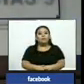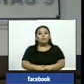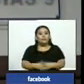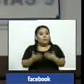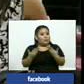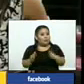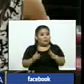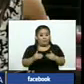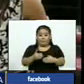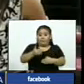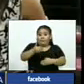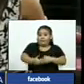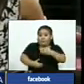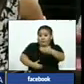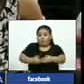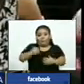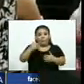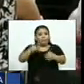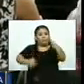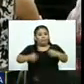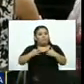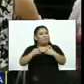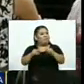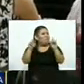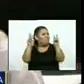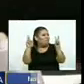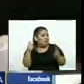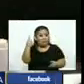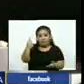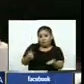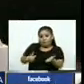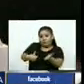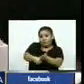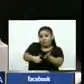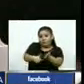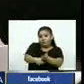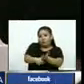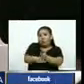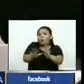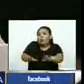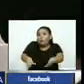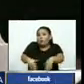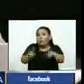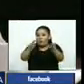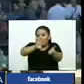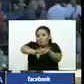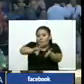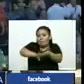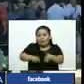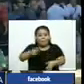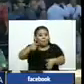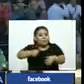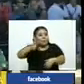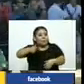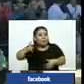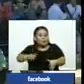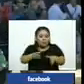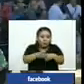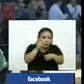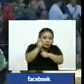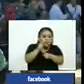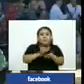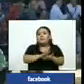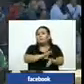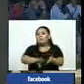Pasa a la siguiente etapa el proceso judicial contra la alcaldía de Santa Tecla tras una acusación de retención de cuotas laborales. Ya le contamos más de